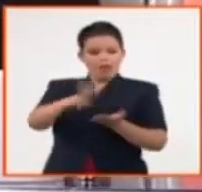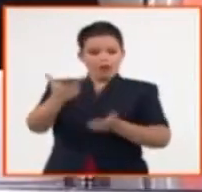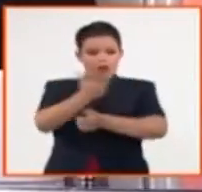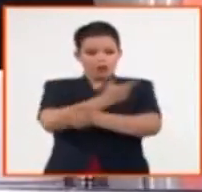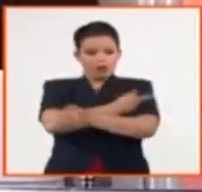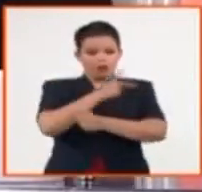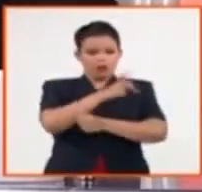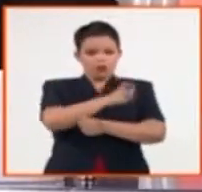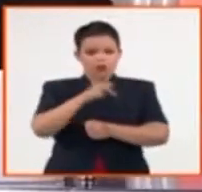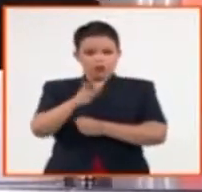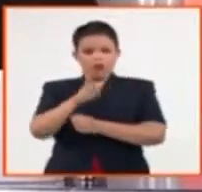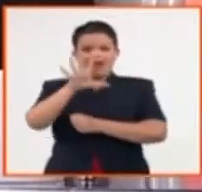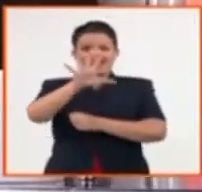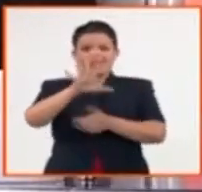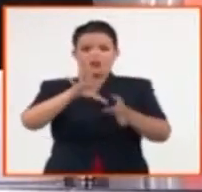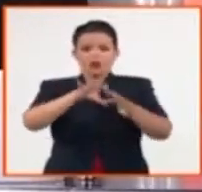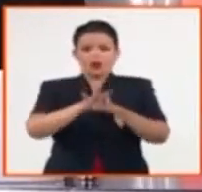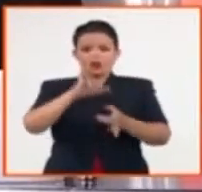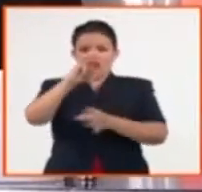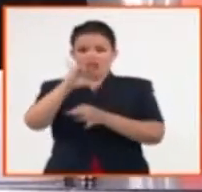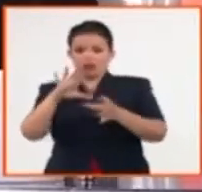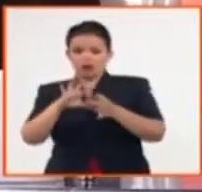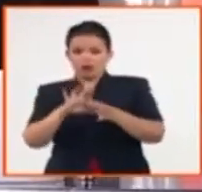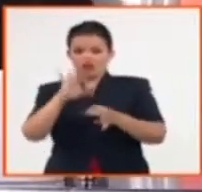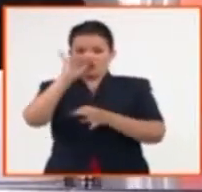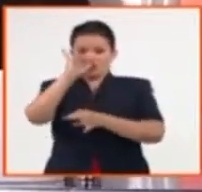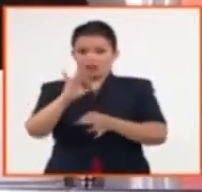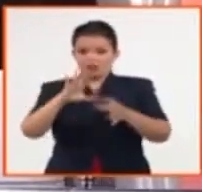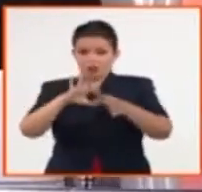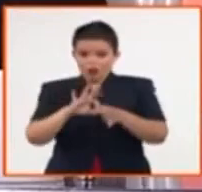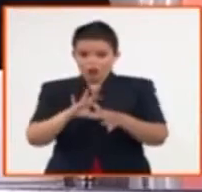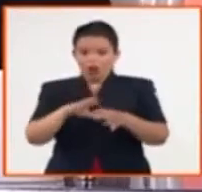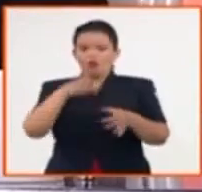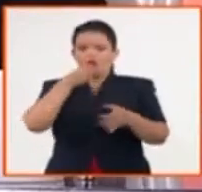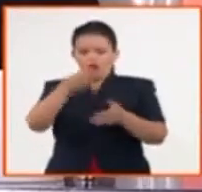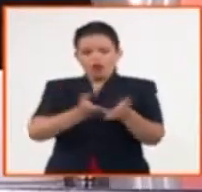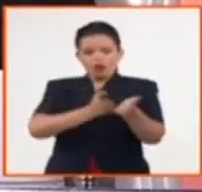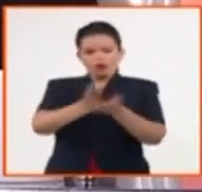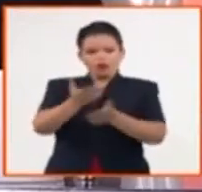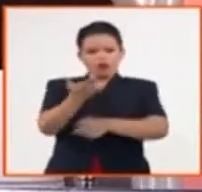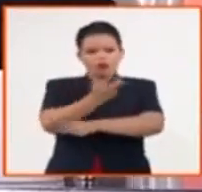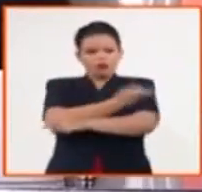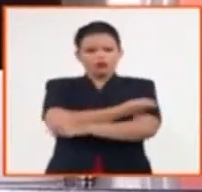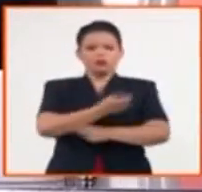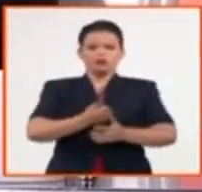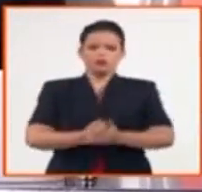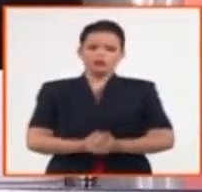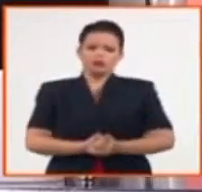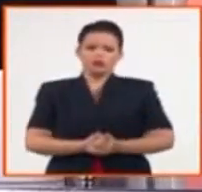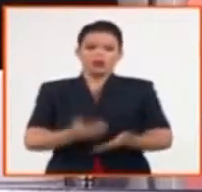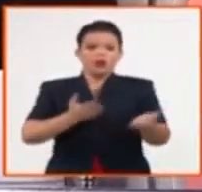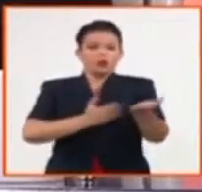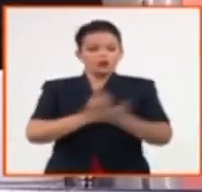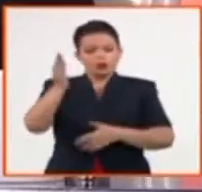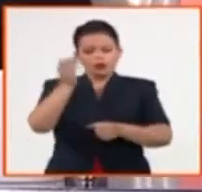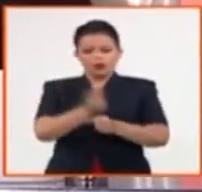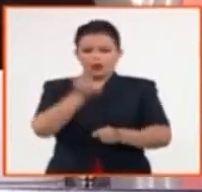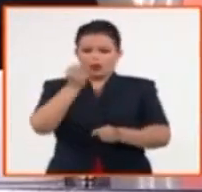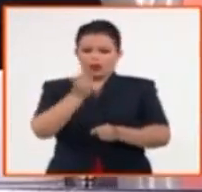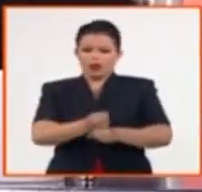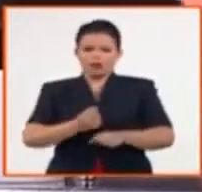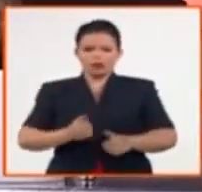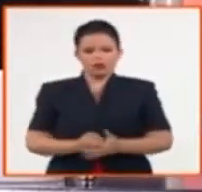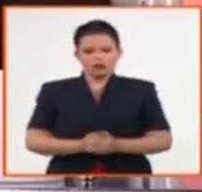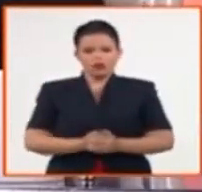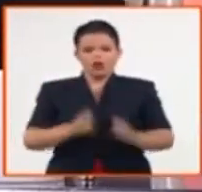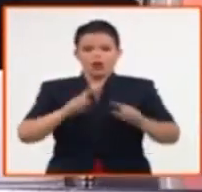que estaba establecido para bueno puede continuar con los de 5º grado, y la diferencia debe ser días, horas, para que el resto de los estudiantes de 5º grado continúen la